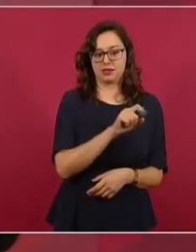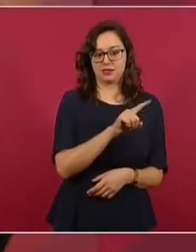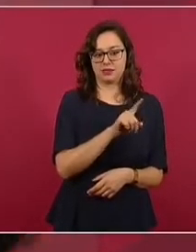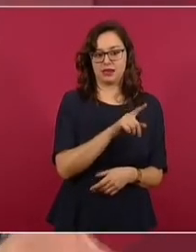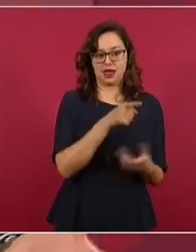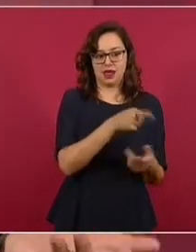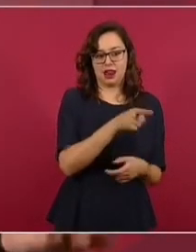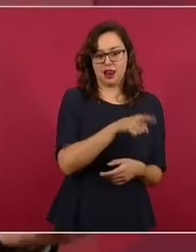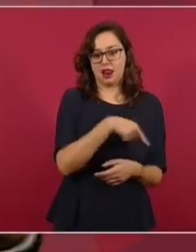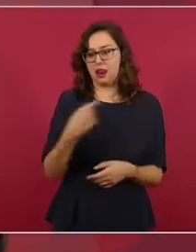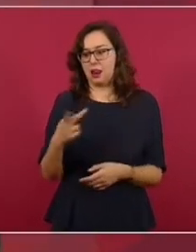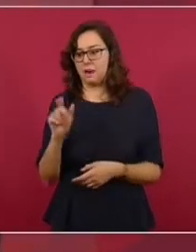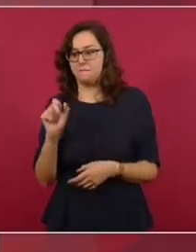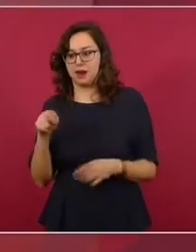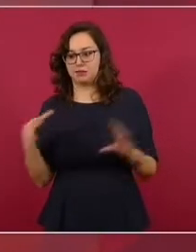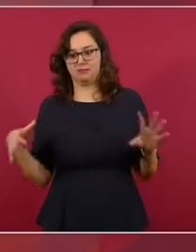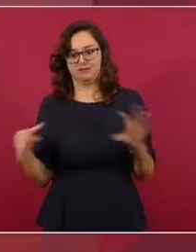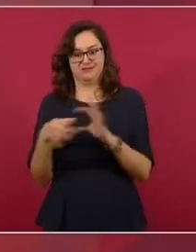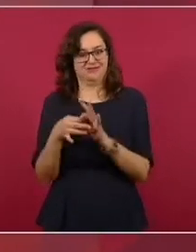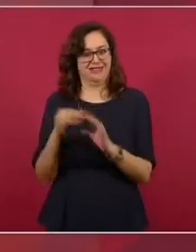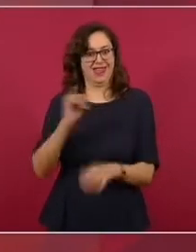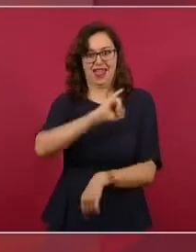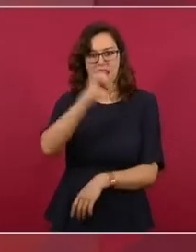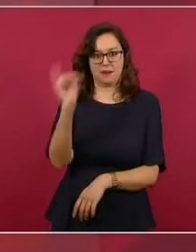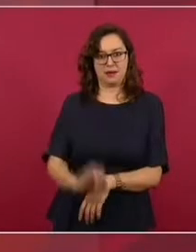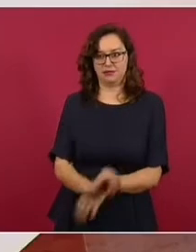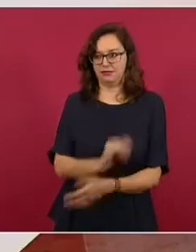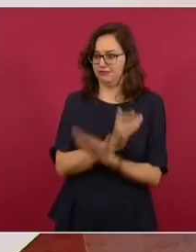ni Adolfo López Mateo.